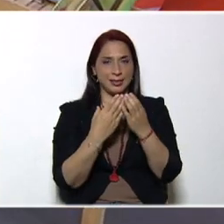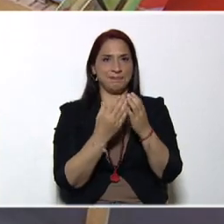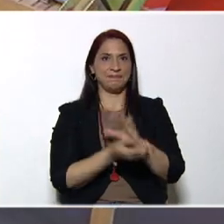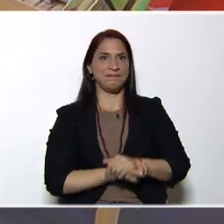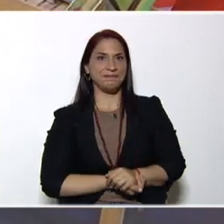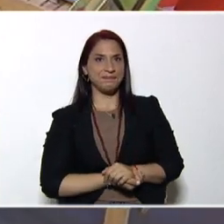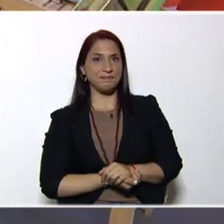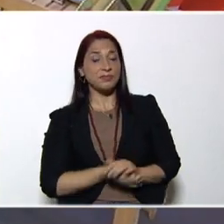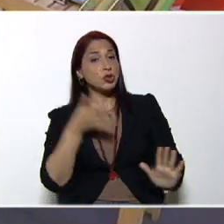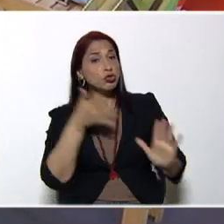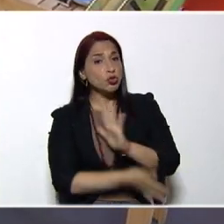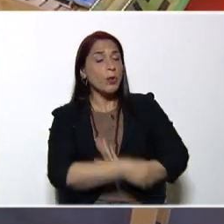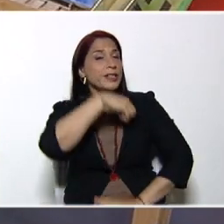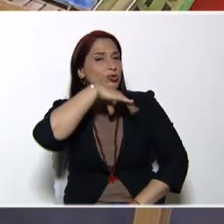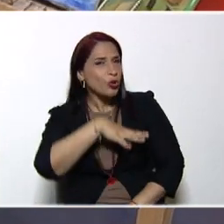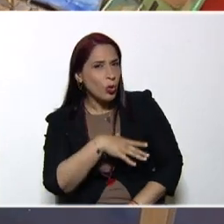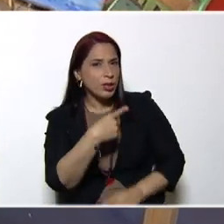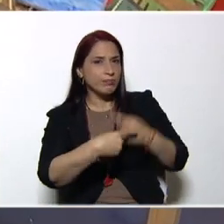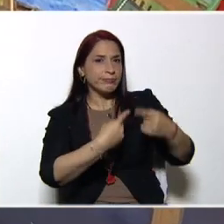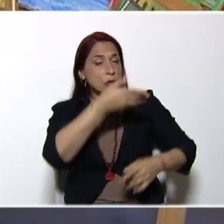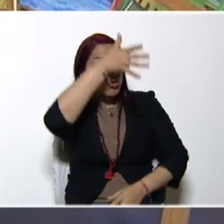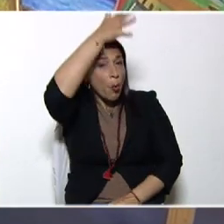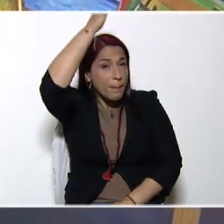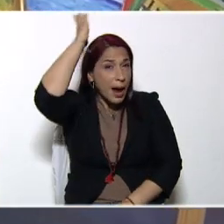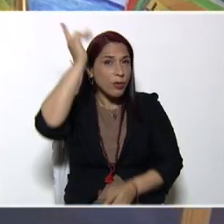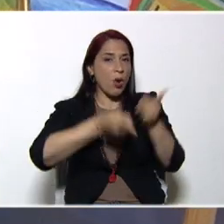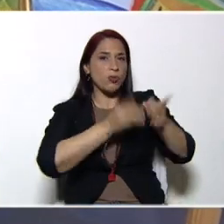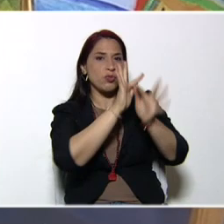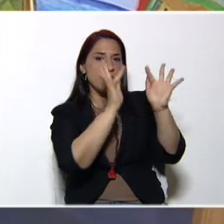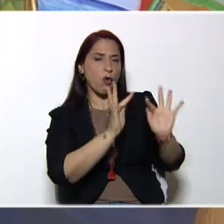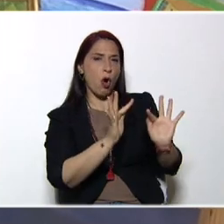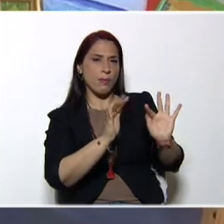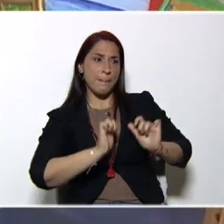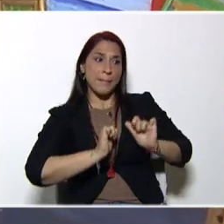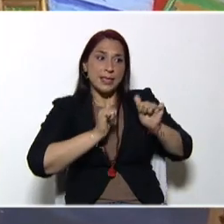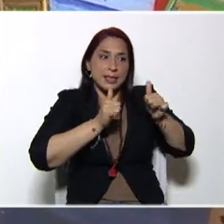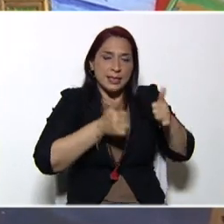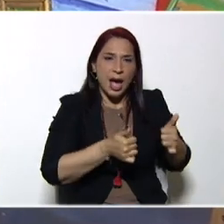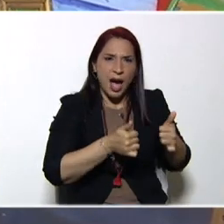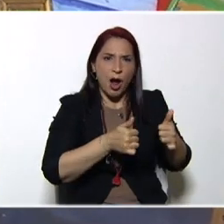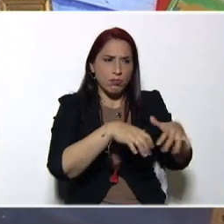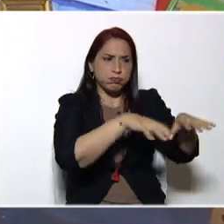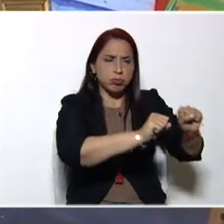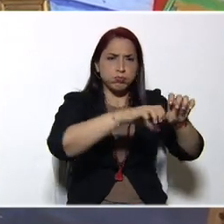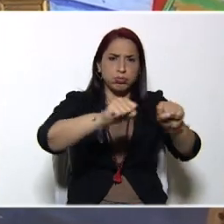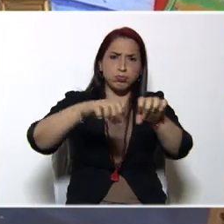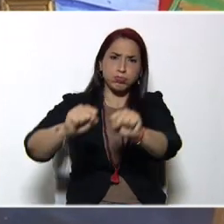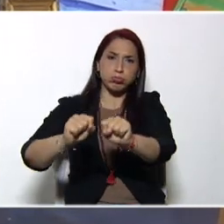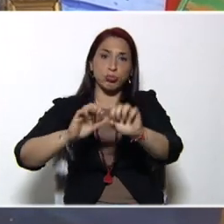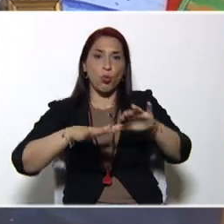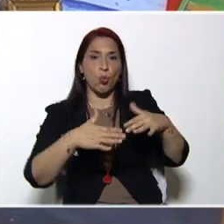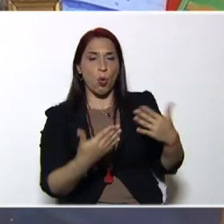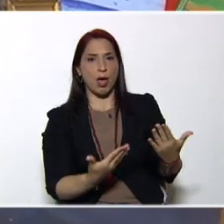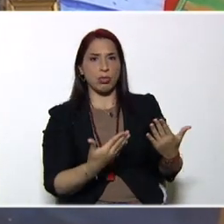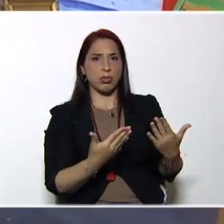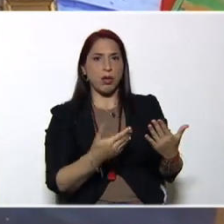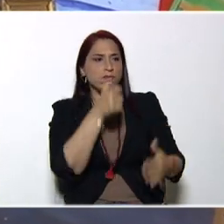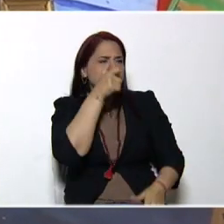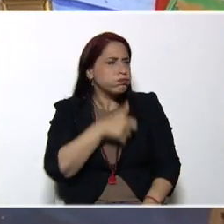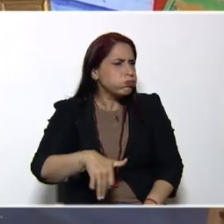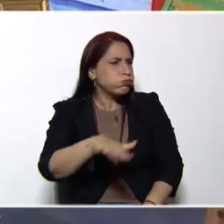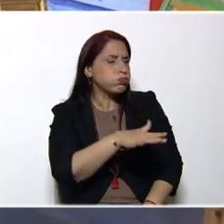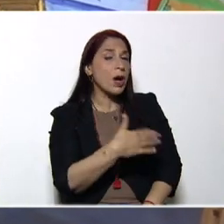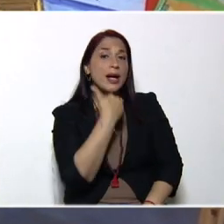GHC, de historia contemporánea. Los romanos, de alguna manera, fueron los que empezaron en sus invasiones, cuando ellos poblaron casi